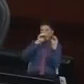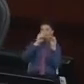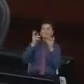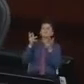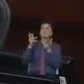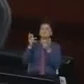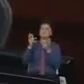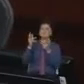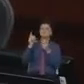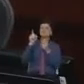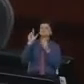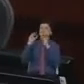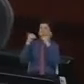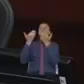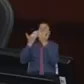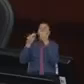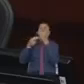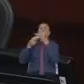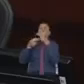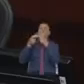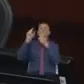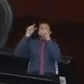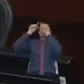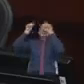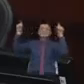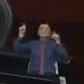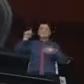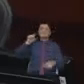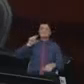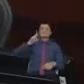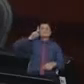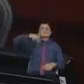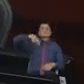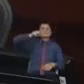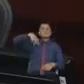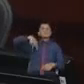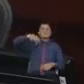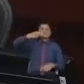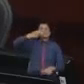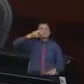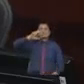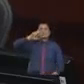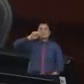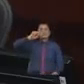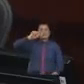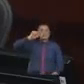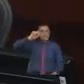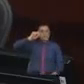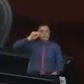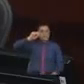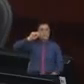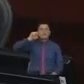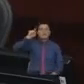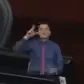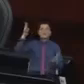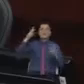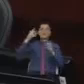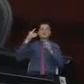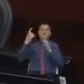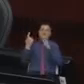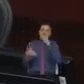en un colegio que se llamó la Escuela Hernán Murillo Toro, fundada en